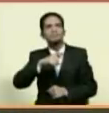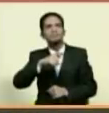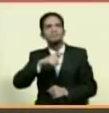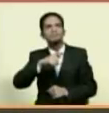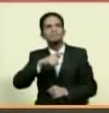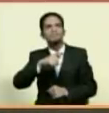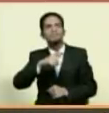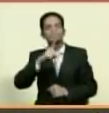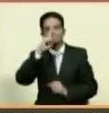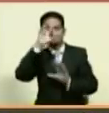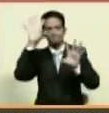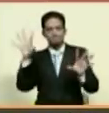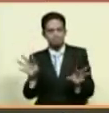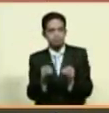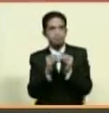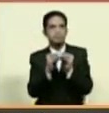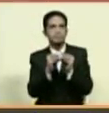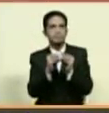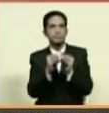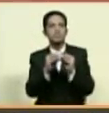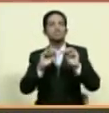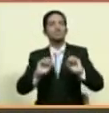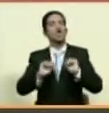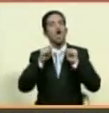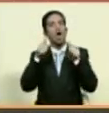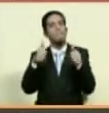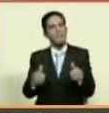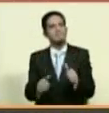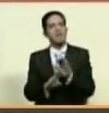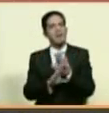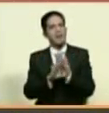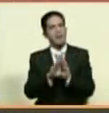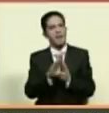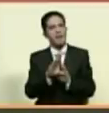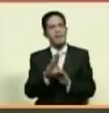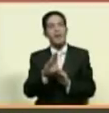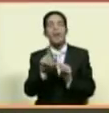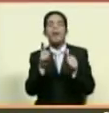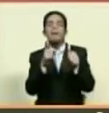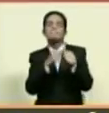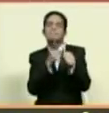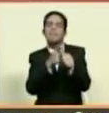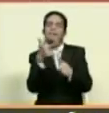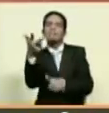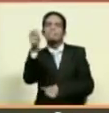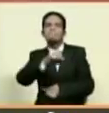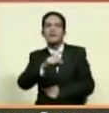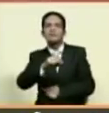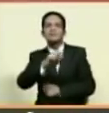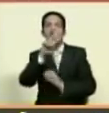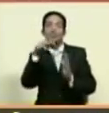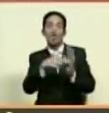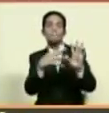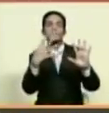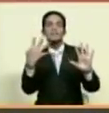satisfactoriamente y comenzar la senda del crecimiento en el primer trimestre del 2019 hacia la